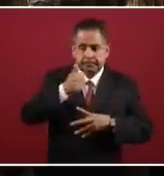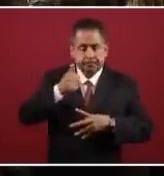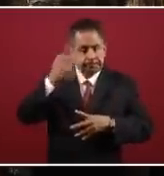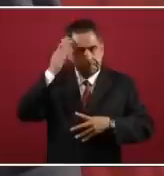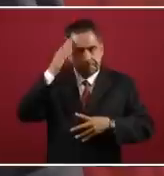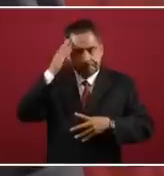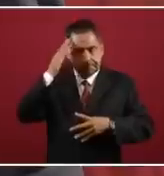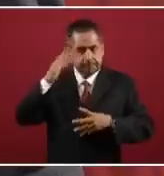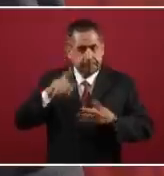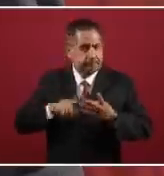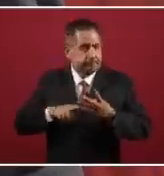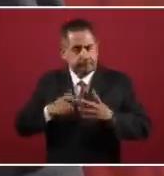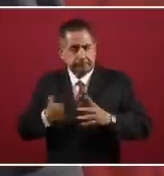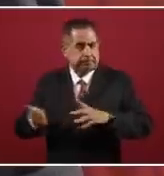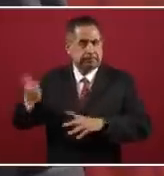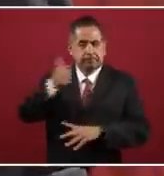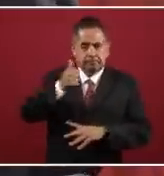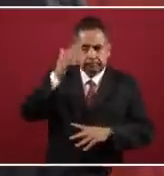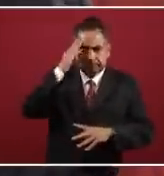más arriba